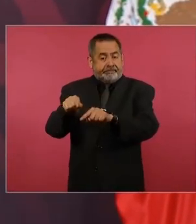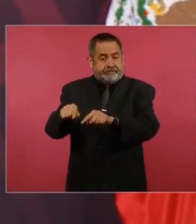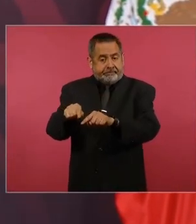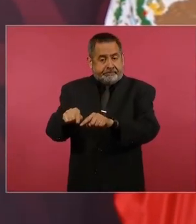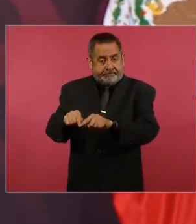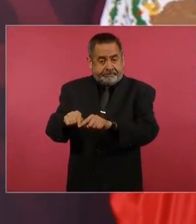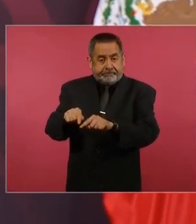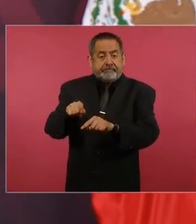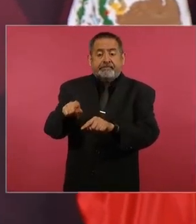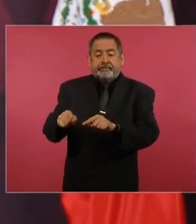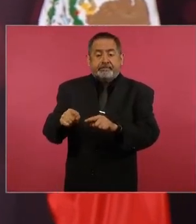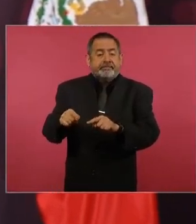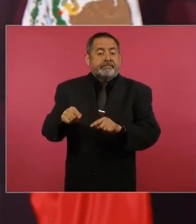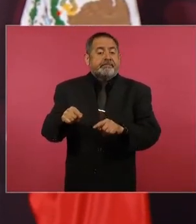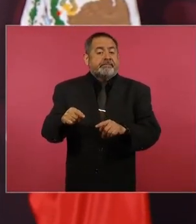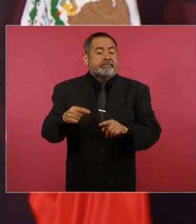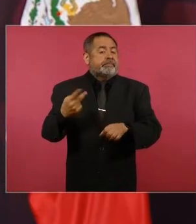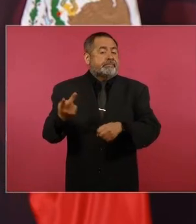se encontraron